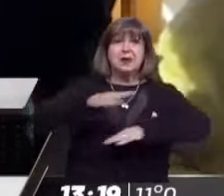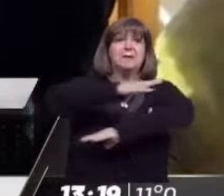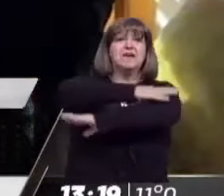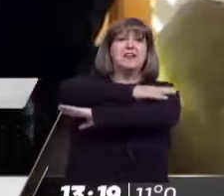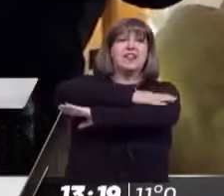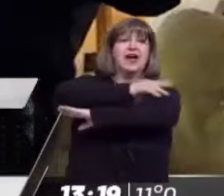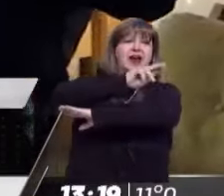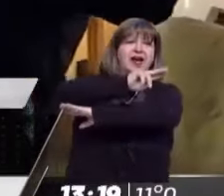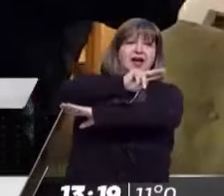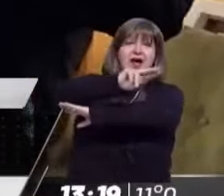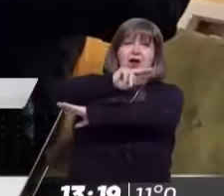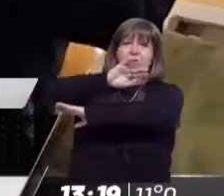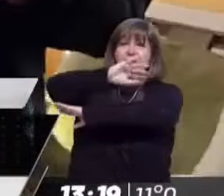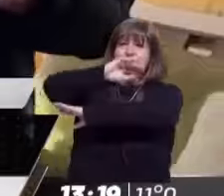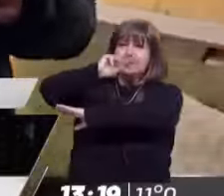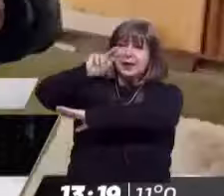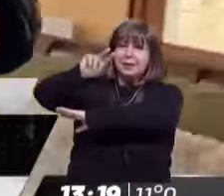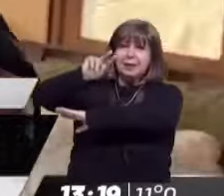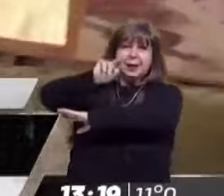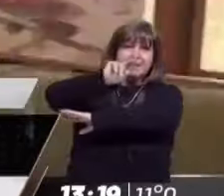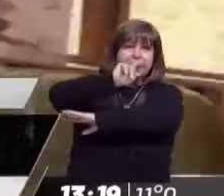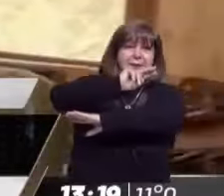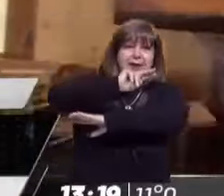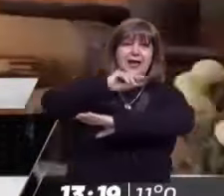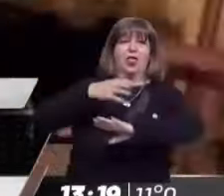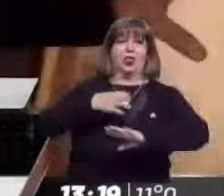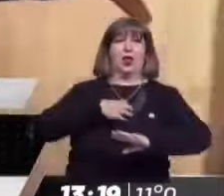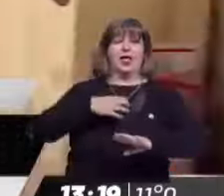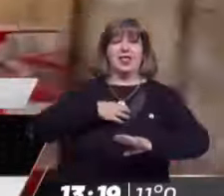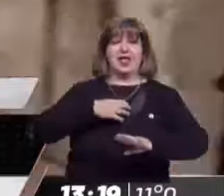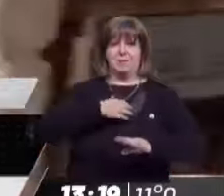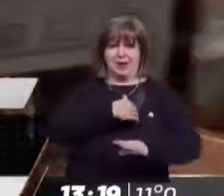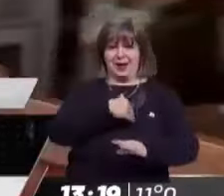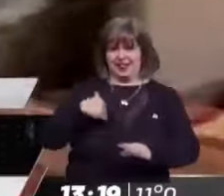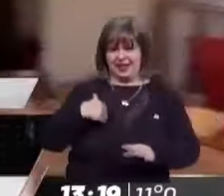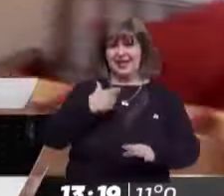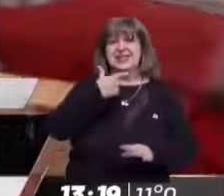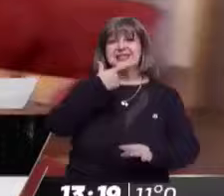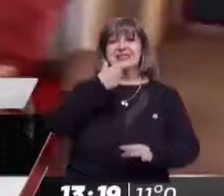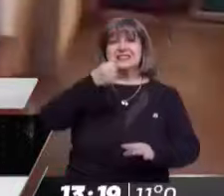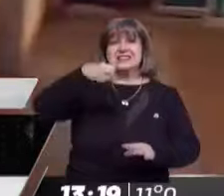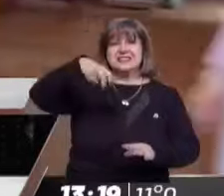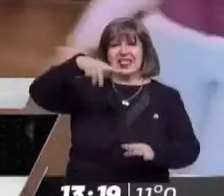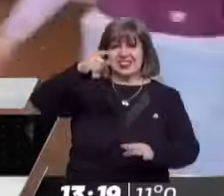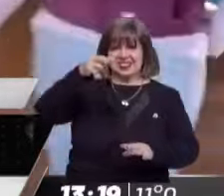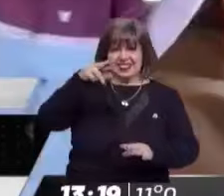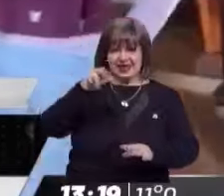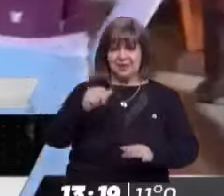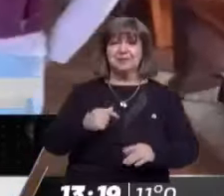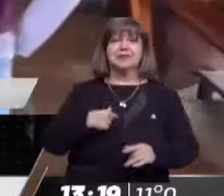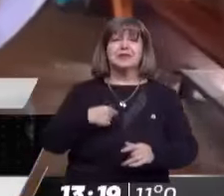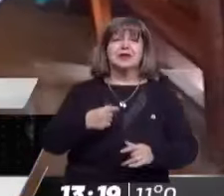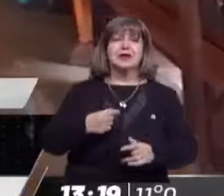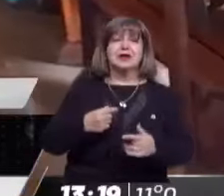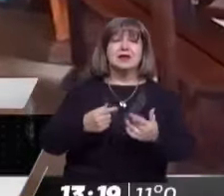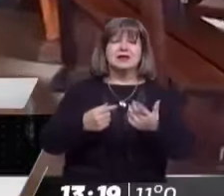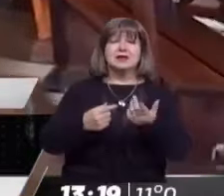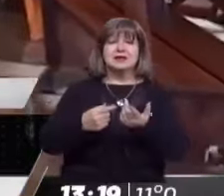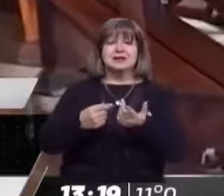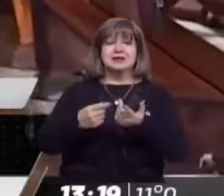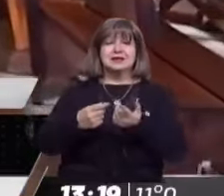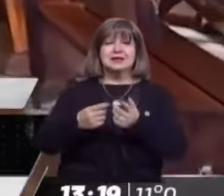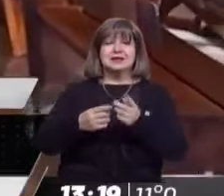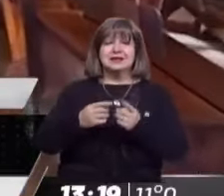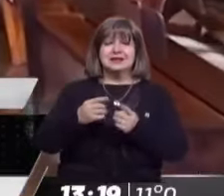esto está al alcance de tu bolsillo. Vení, Sandra, propietaria. Un fueguito. Estamos entusiasmando a los mendocinos que a veces son